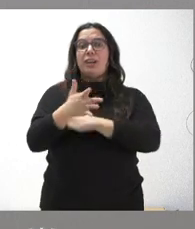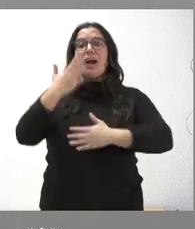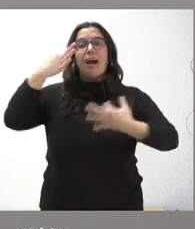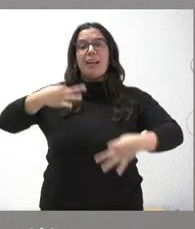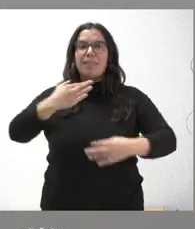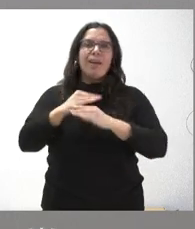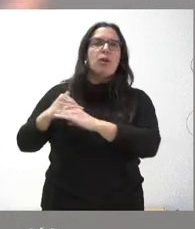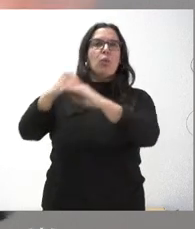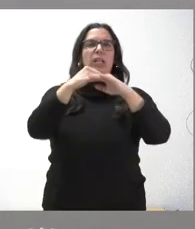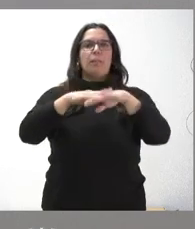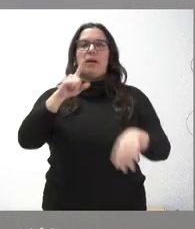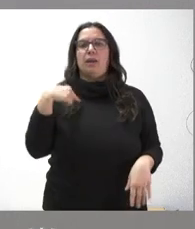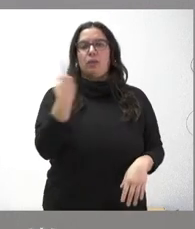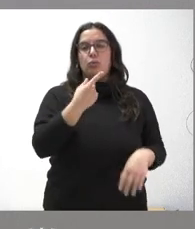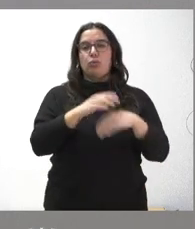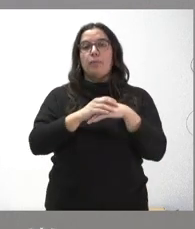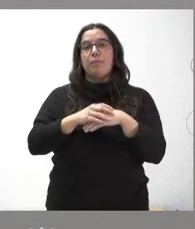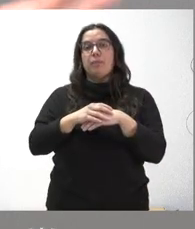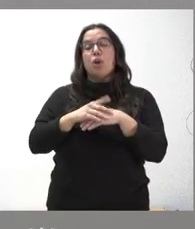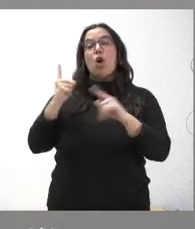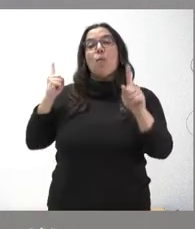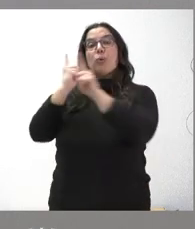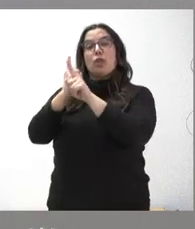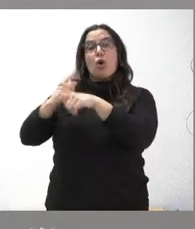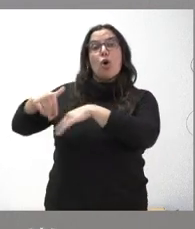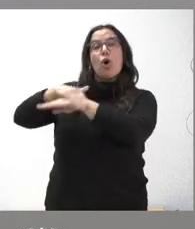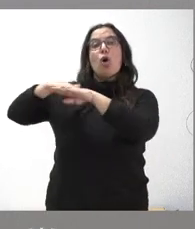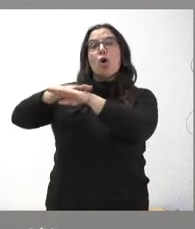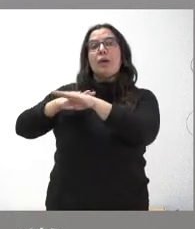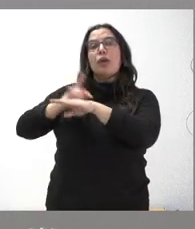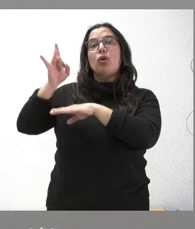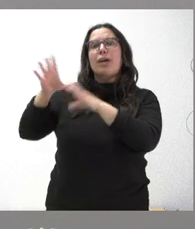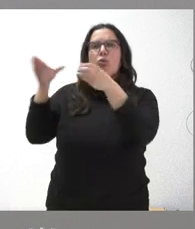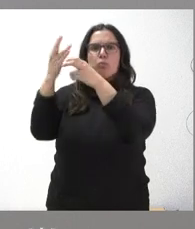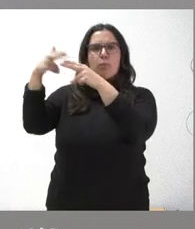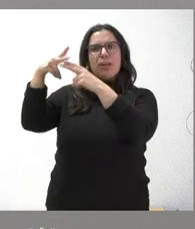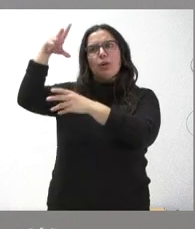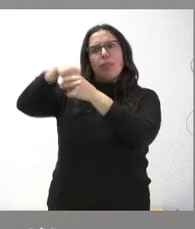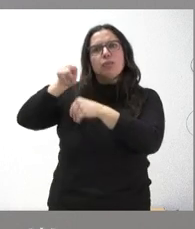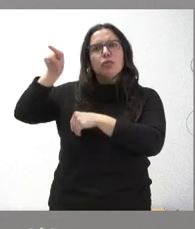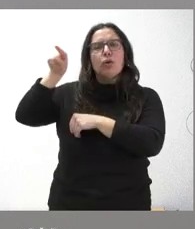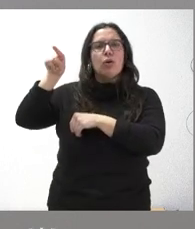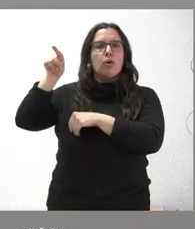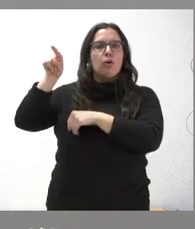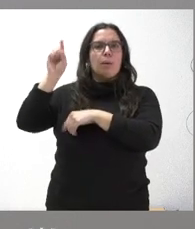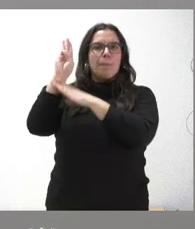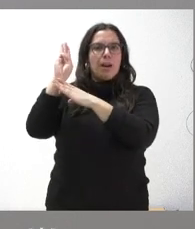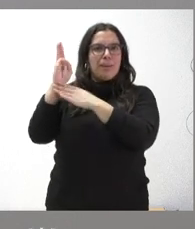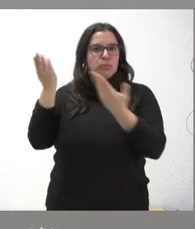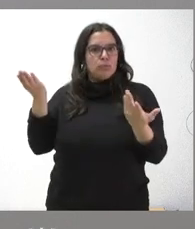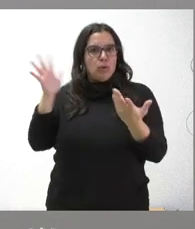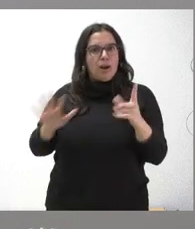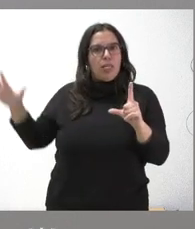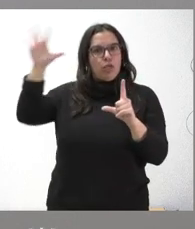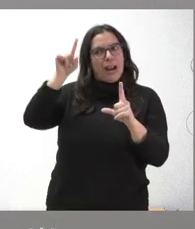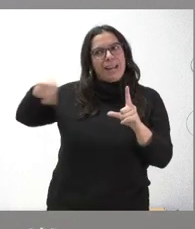todos para ser oposición al gobierno ya está los partidos políticos en el parlamento nacional y